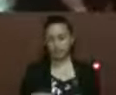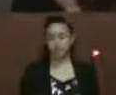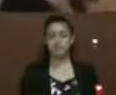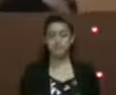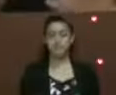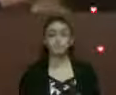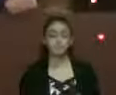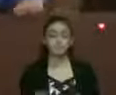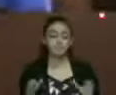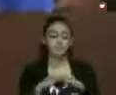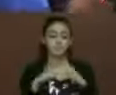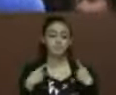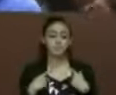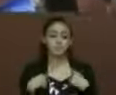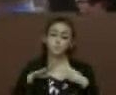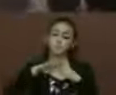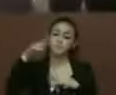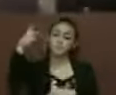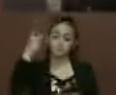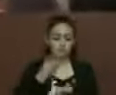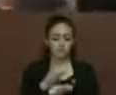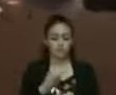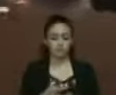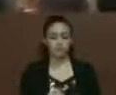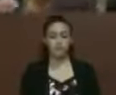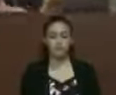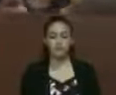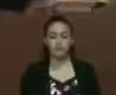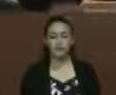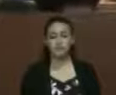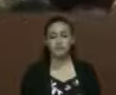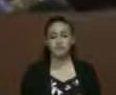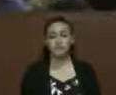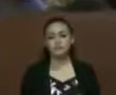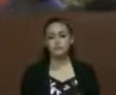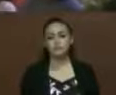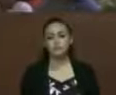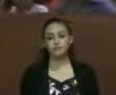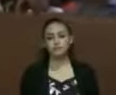áreas donde trabajan nuestros paisanos que migran a Estados Unidos.